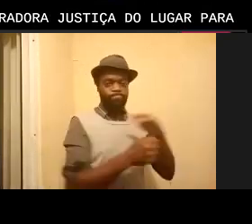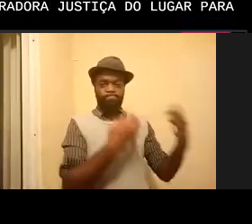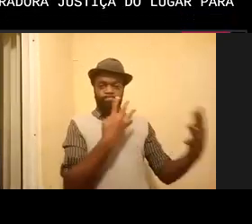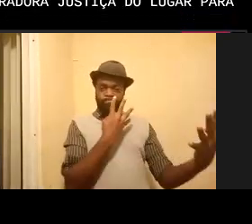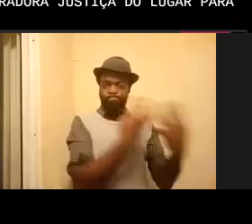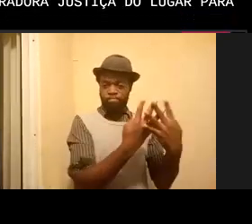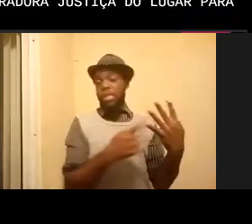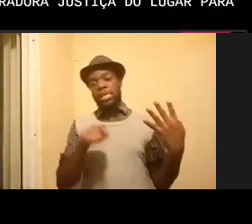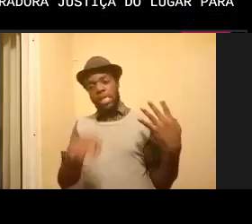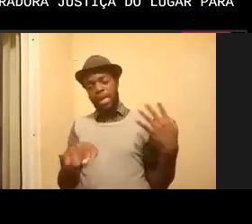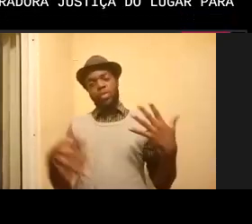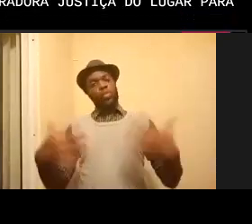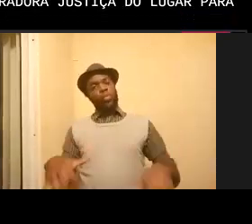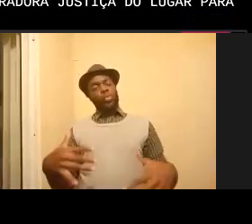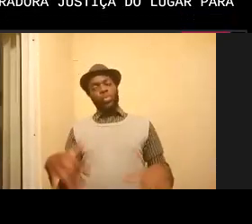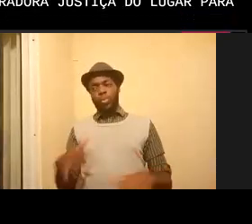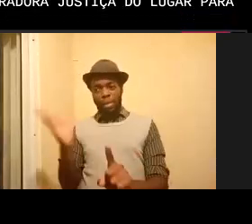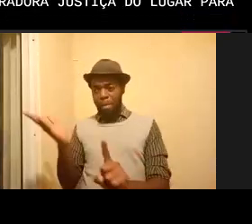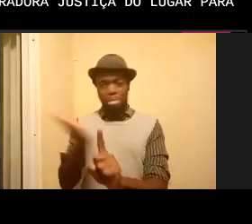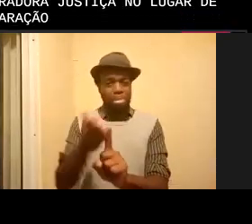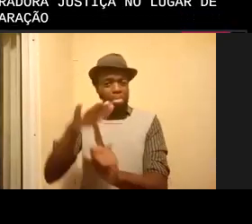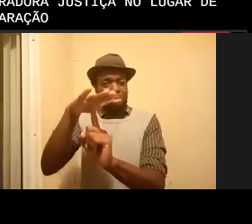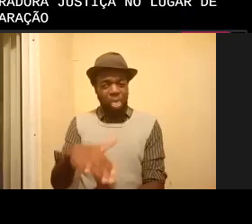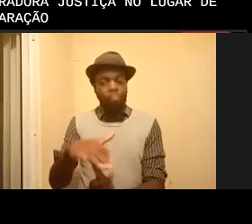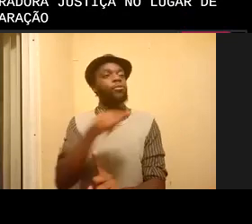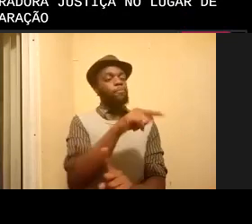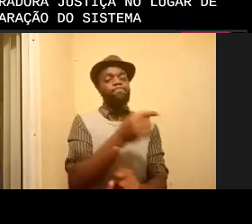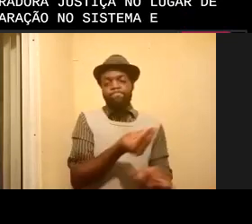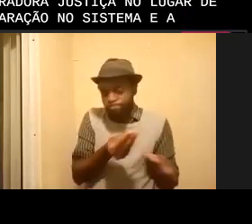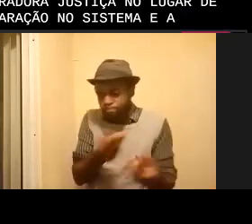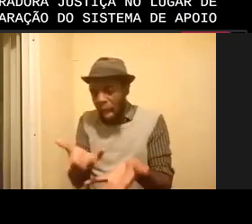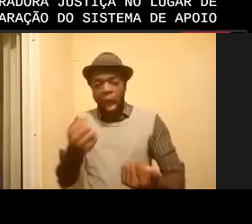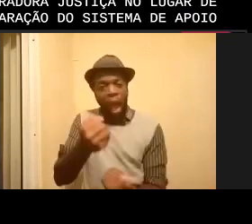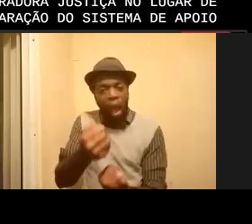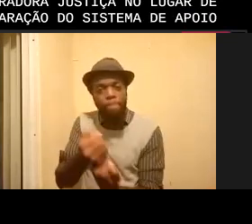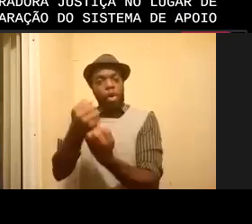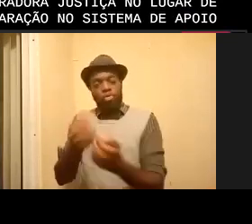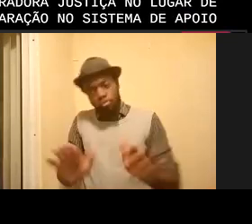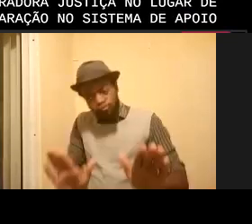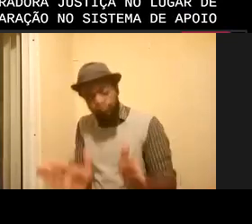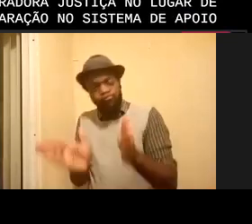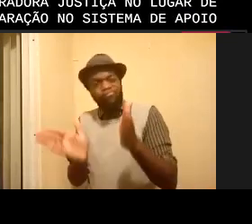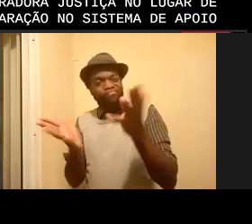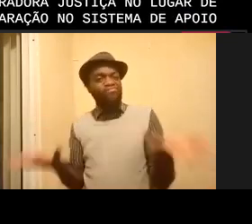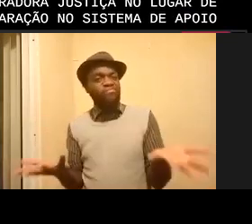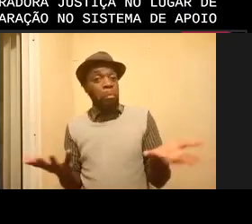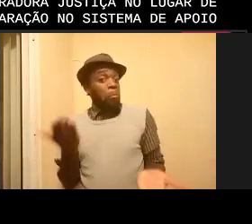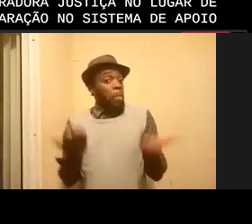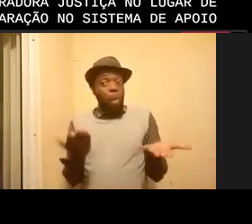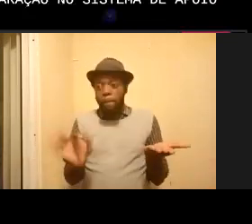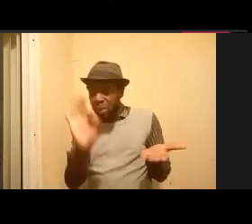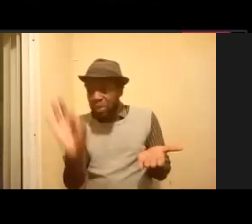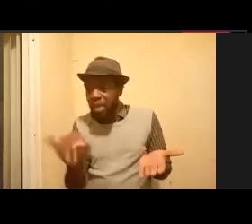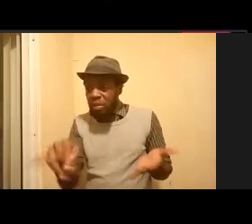de reparación, un sistema de apoyo, ¿verdad? Porque si ella quiere estar con sus hijos, y lo que me